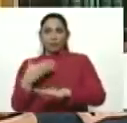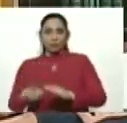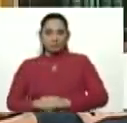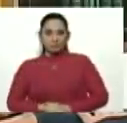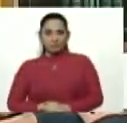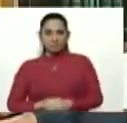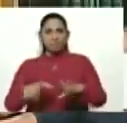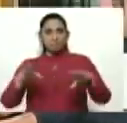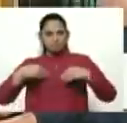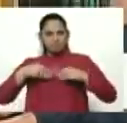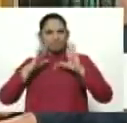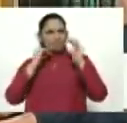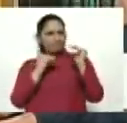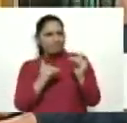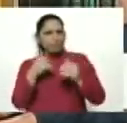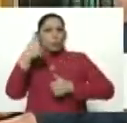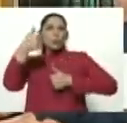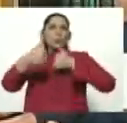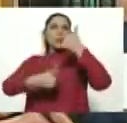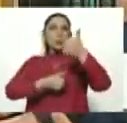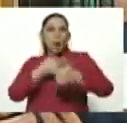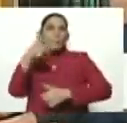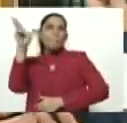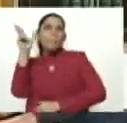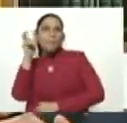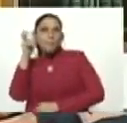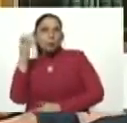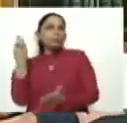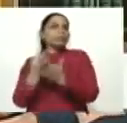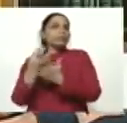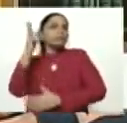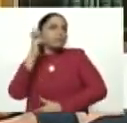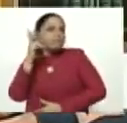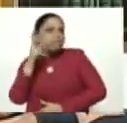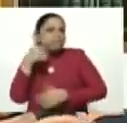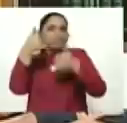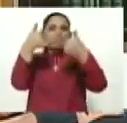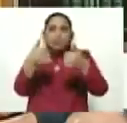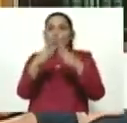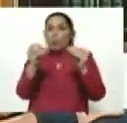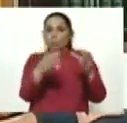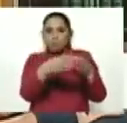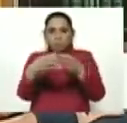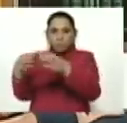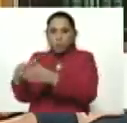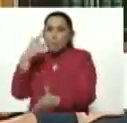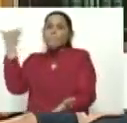tomando recomendaciones, escuchando, siempre escuchamos mucho, todos los sectores,